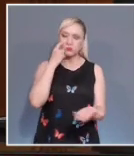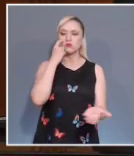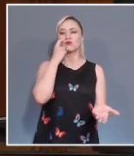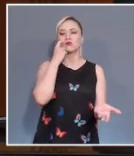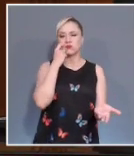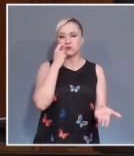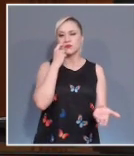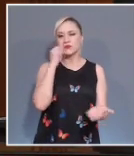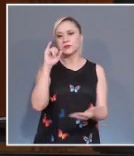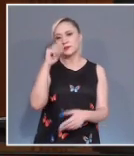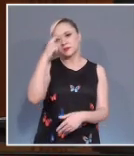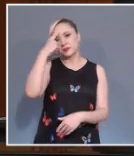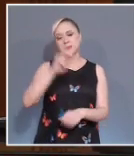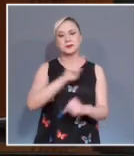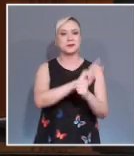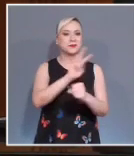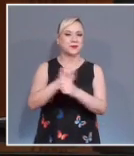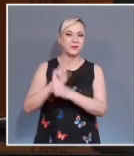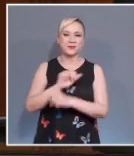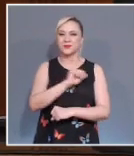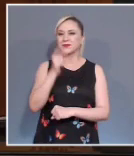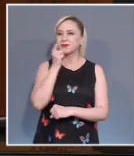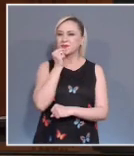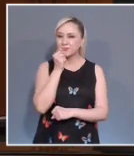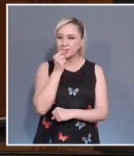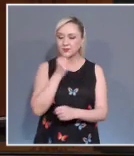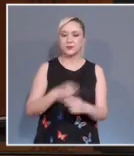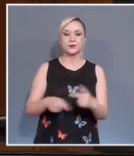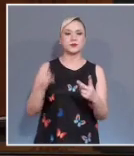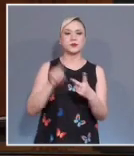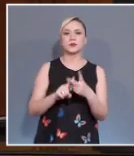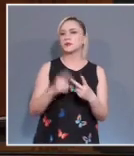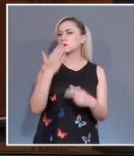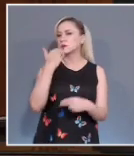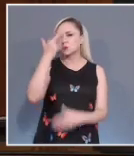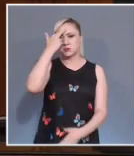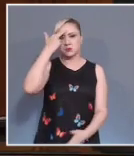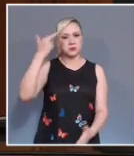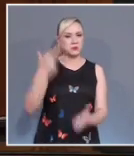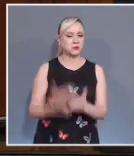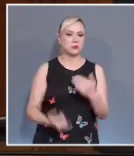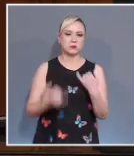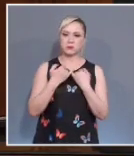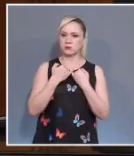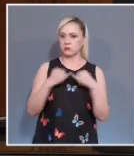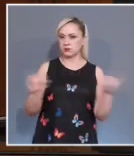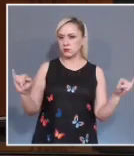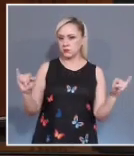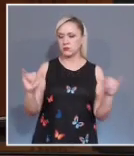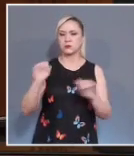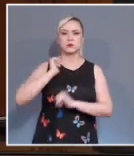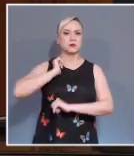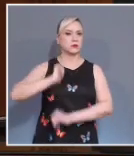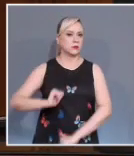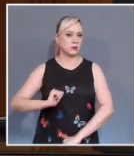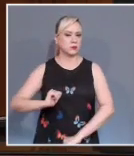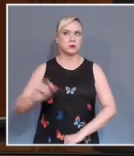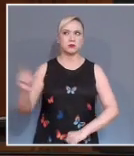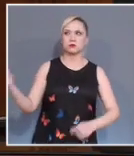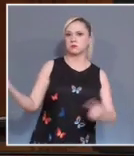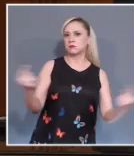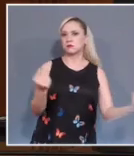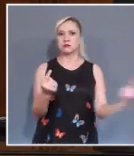de seguridad pública, ni tampoco vulnera la autonomía de las autoridades promoventes en esta